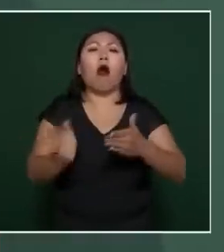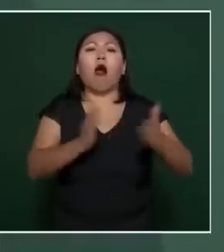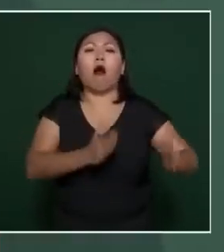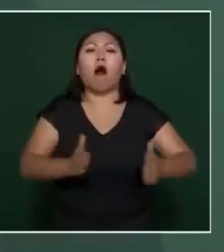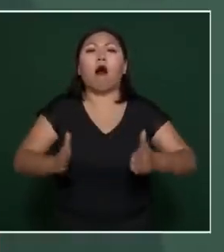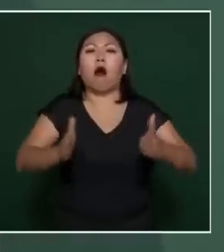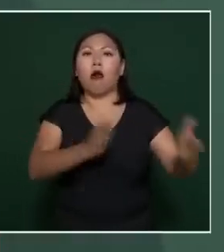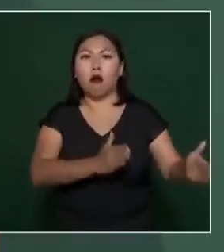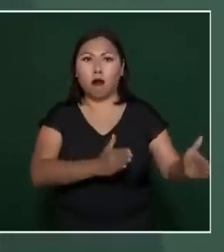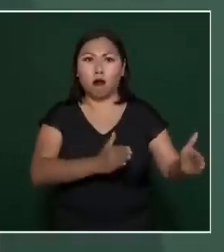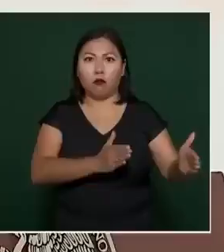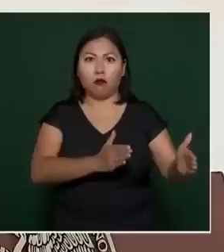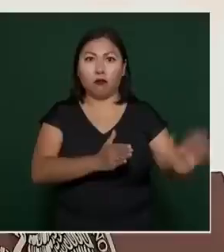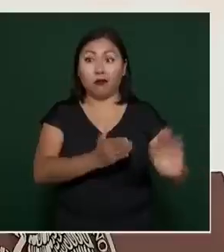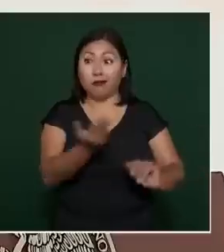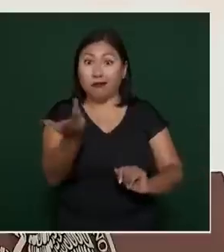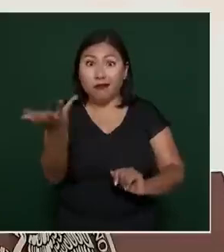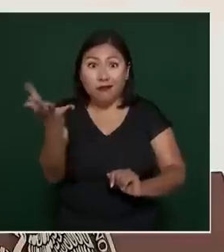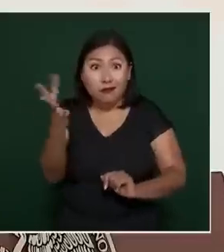las